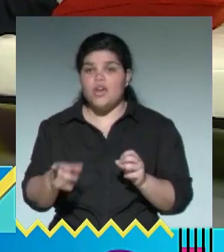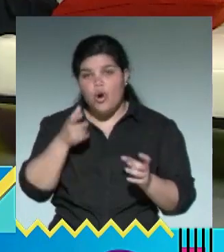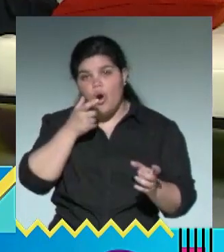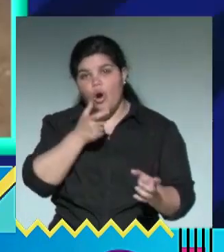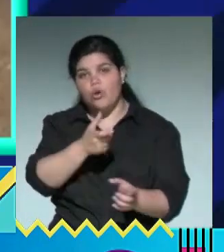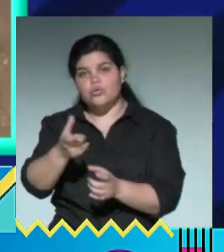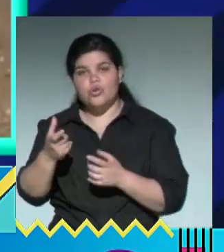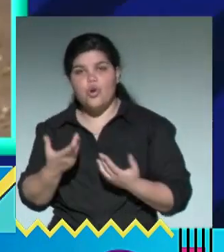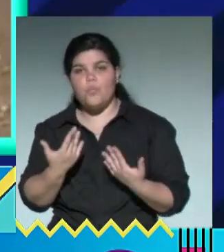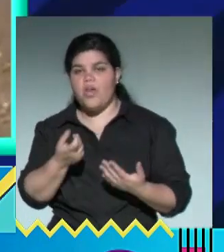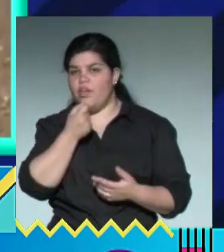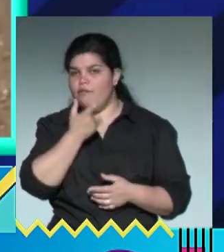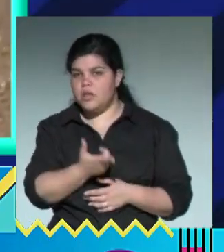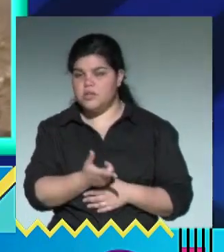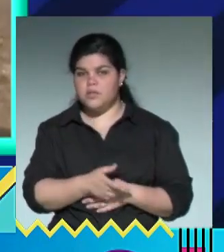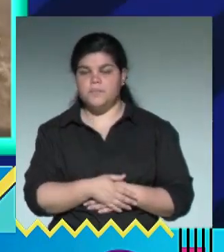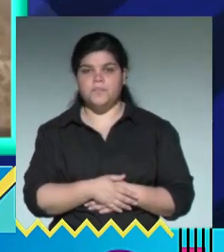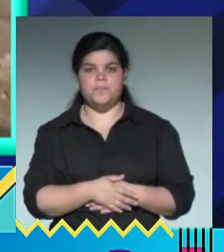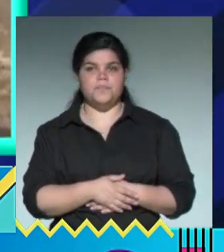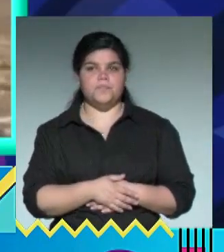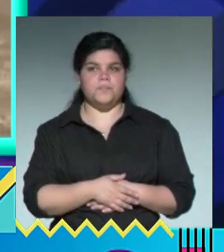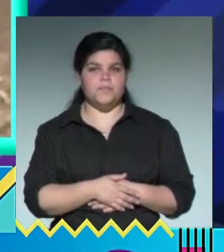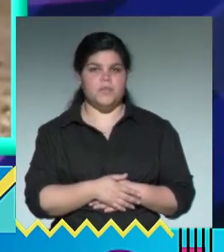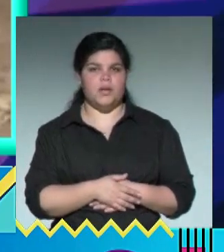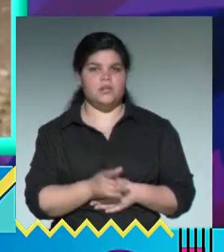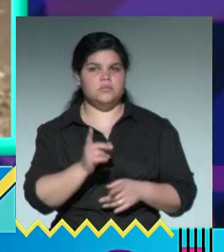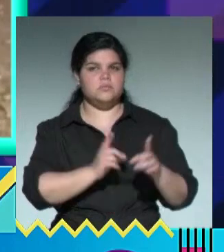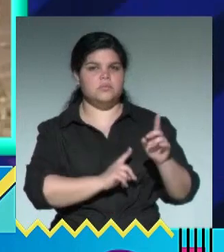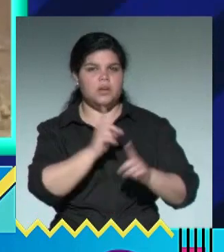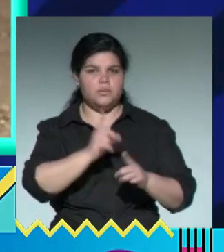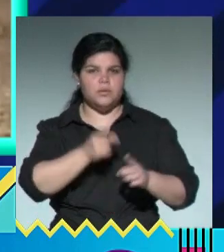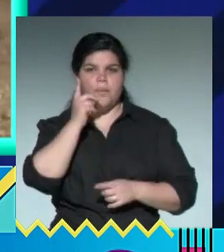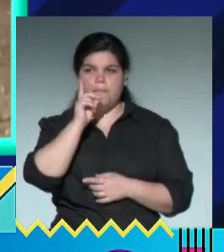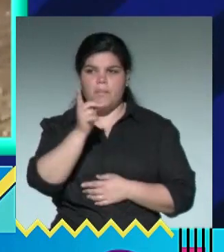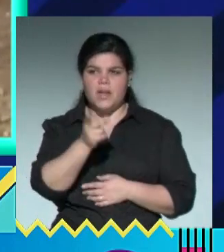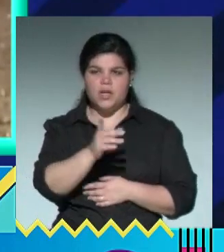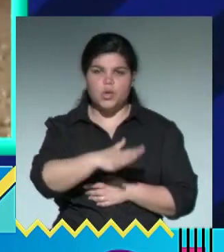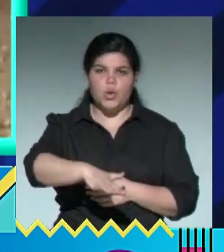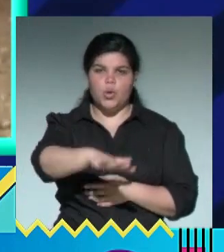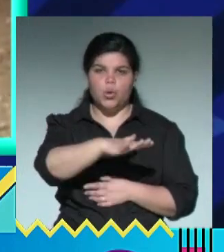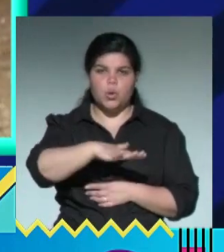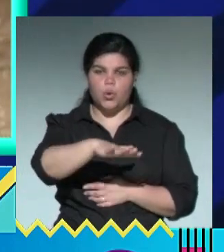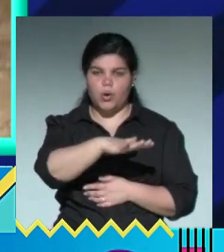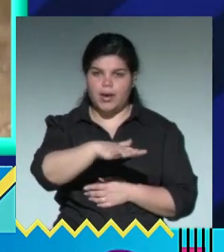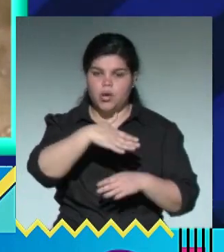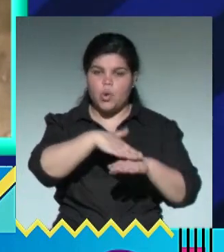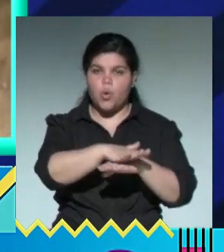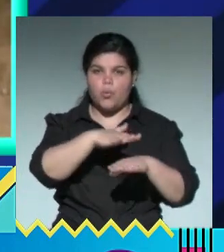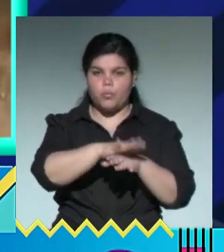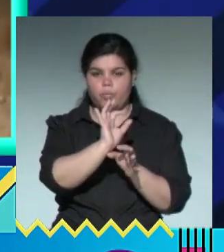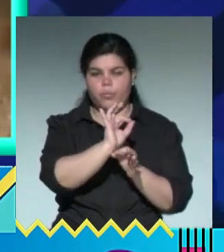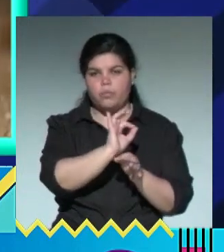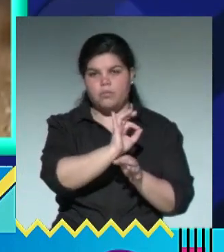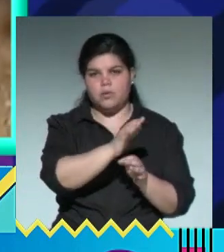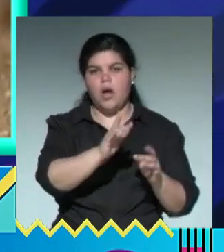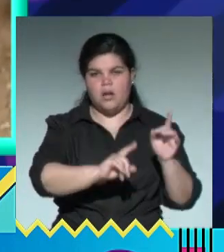Bien. ¿Hubo en algún momento peligro de que se acercara a zonas urbanas? Digo, si bien hablábamos recién de que quizás de que hubo